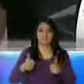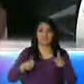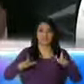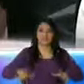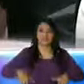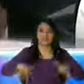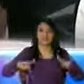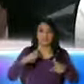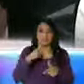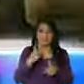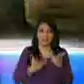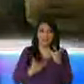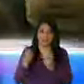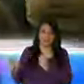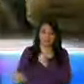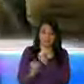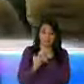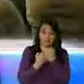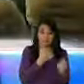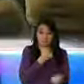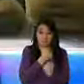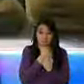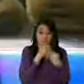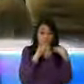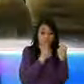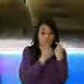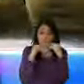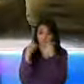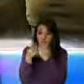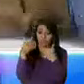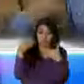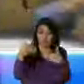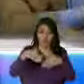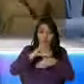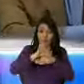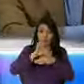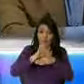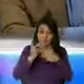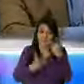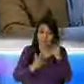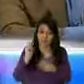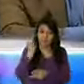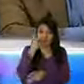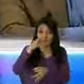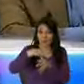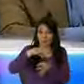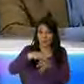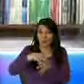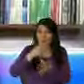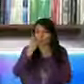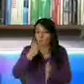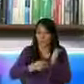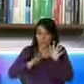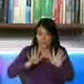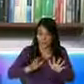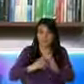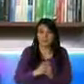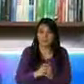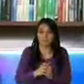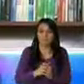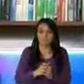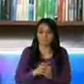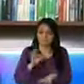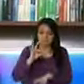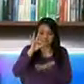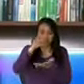apoyo que podría recibir de varios movimientos y partidos políticos del país de presentarse una segunda vuelta electoral, el representante de Acuerdo